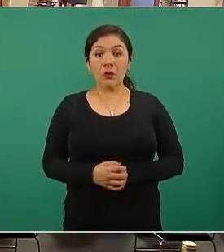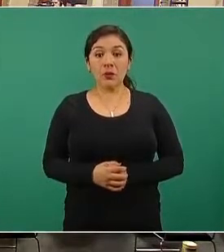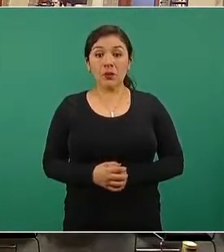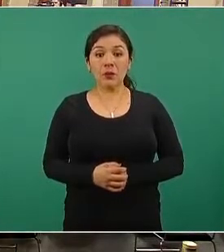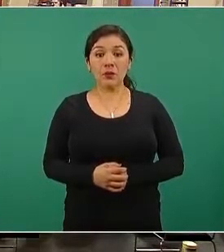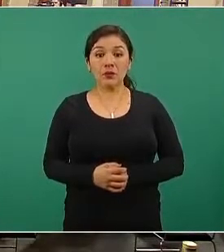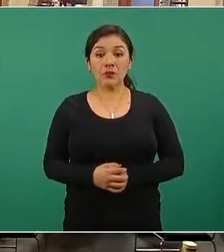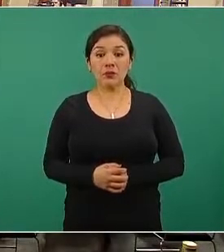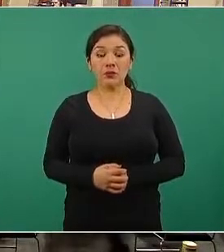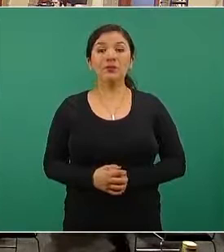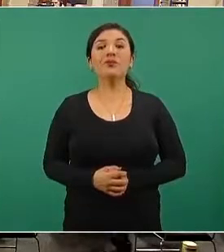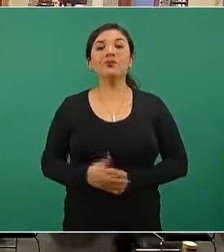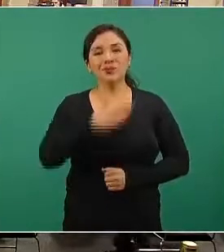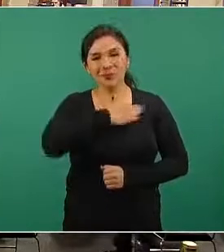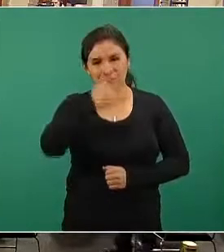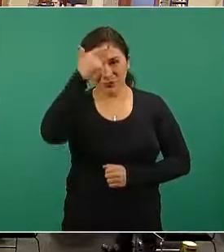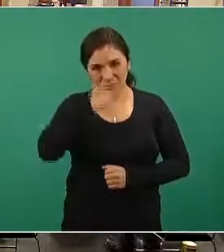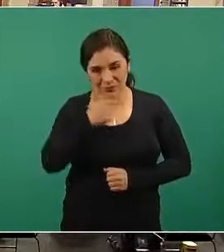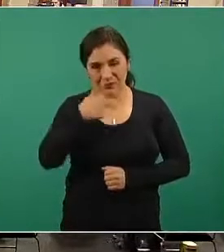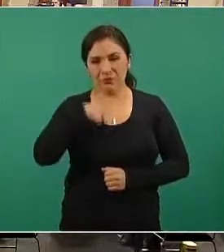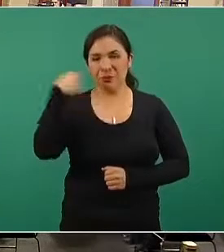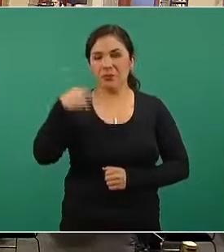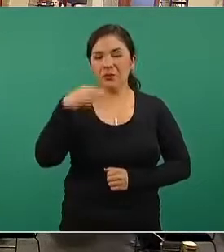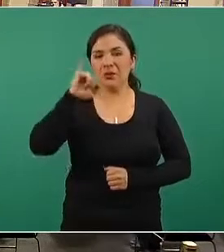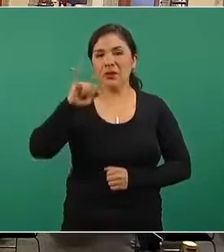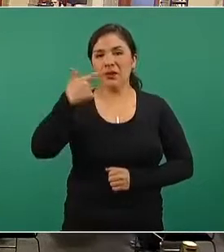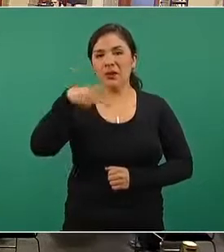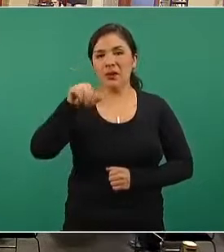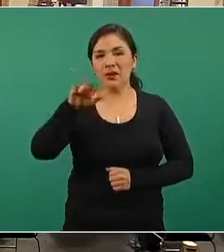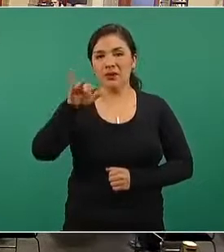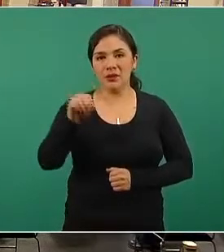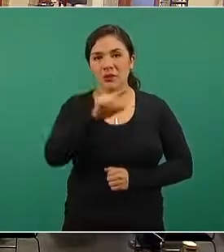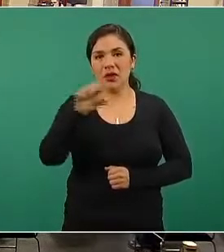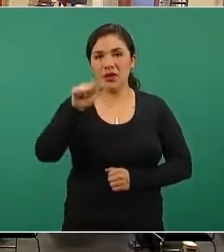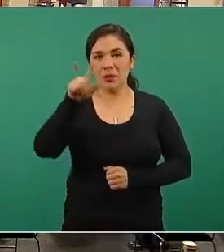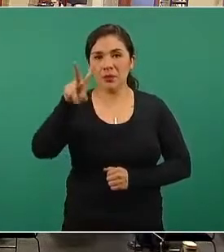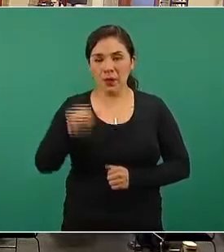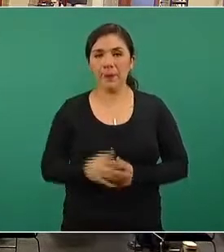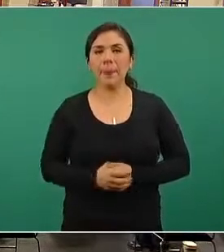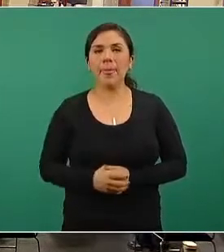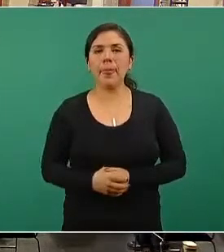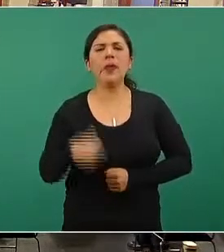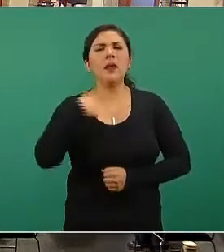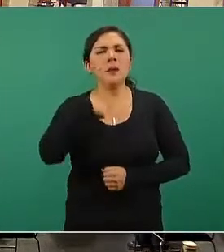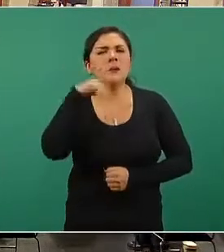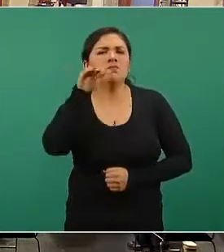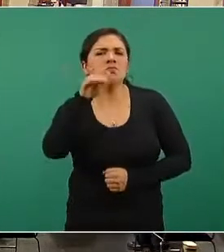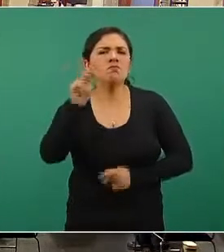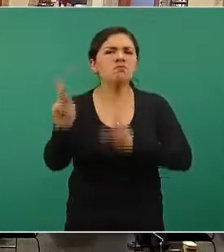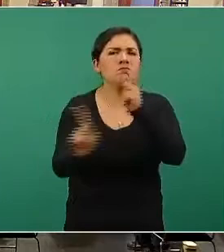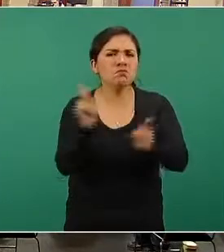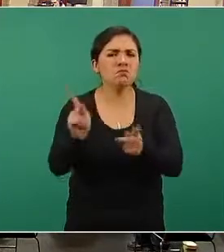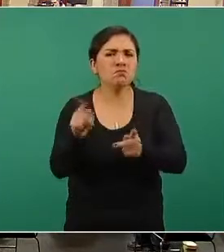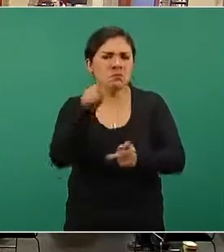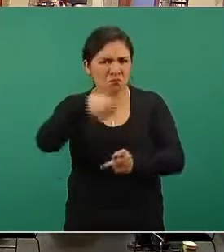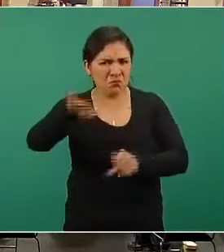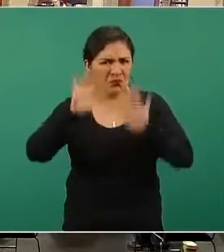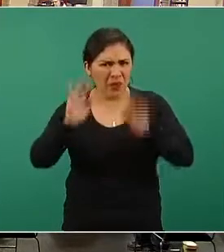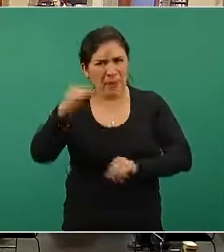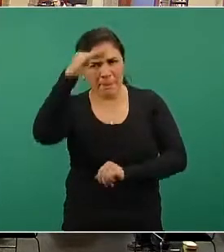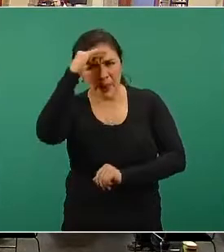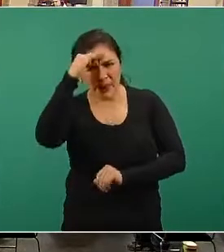Adelante, por favor. Hola, buenas noches. Ignacio de Alba, de Pie de Página. Preguntarle si ya se piensa en